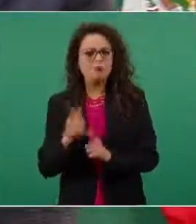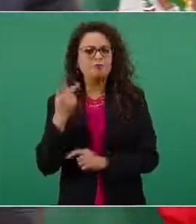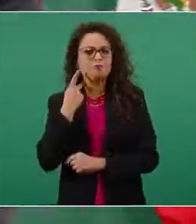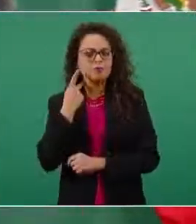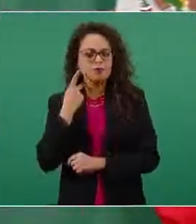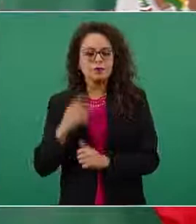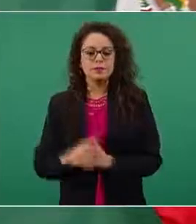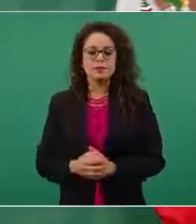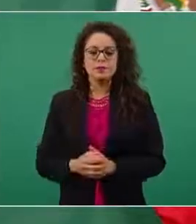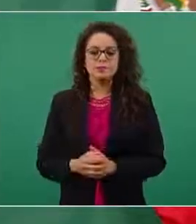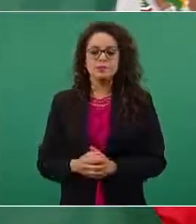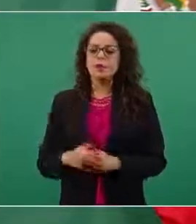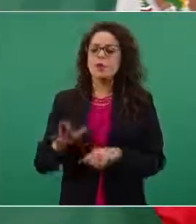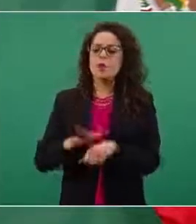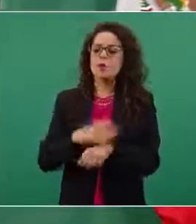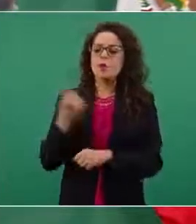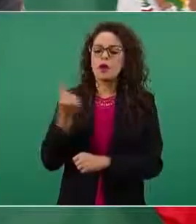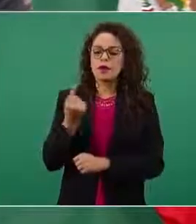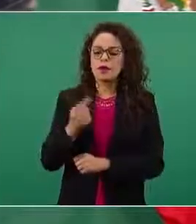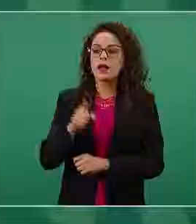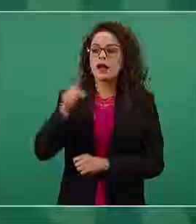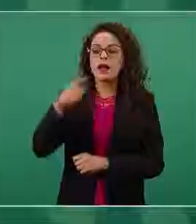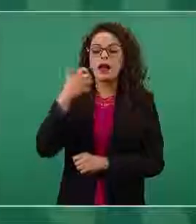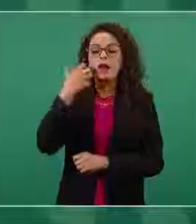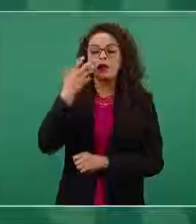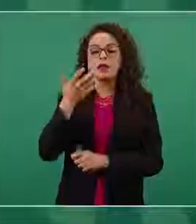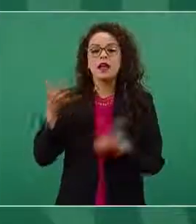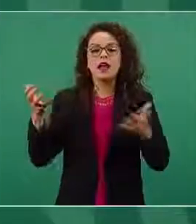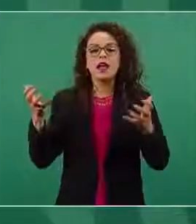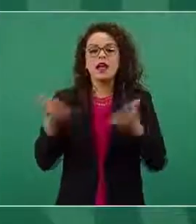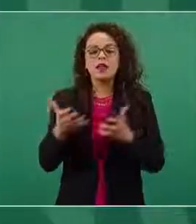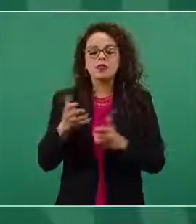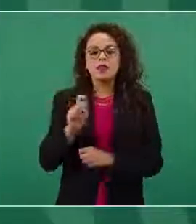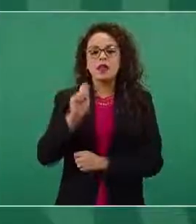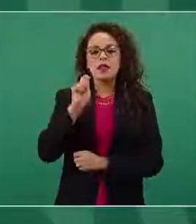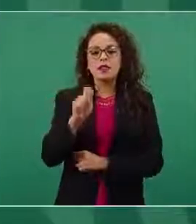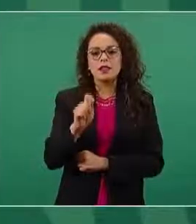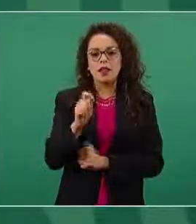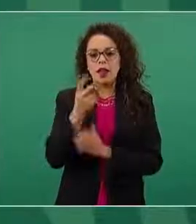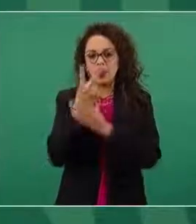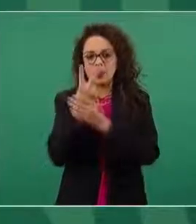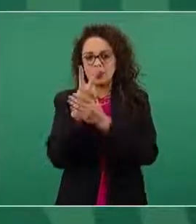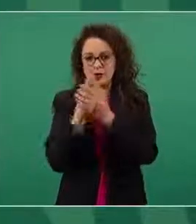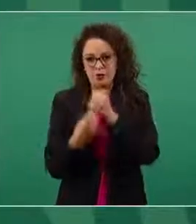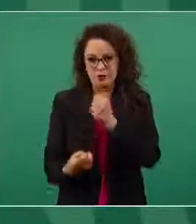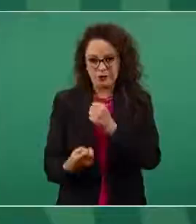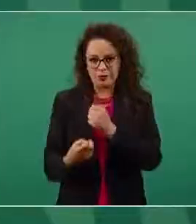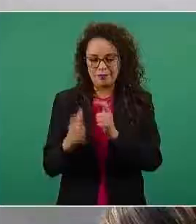una especie de bipartidismo